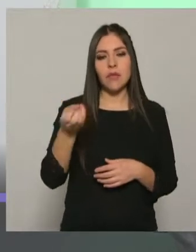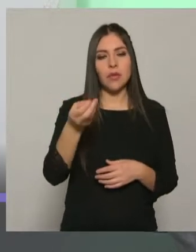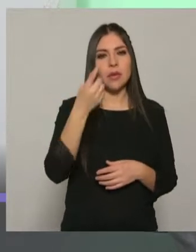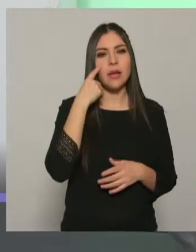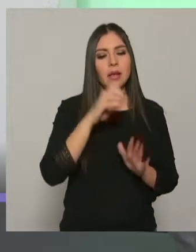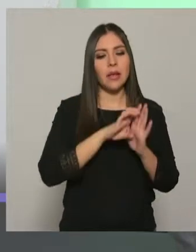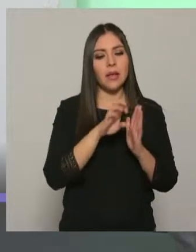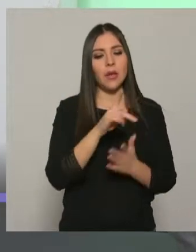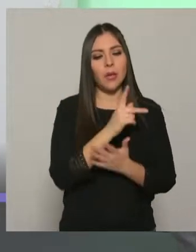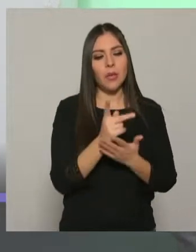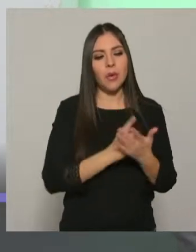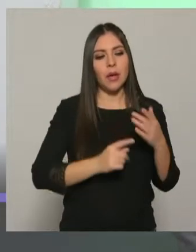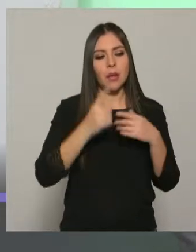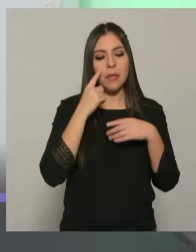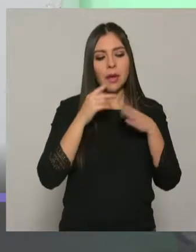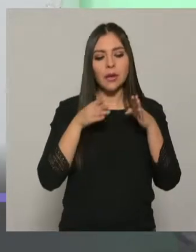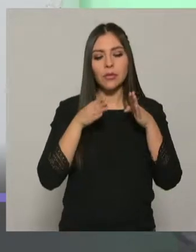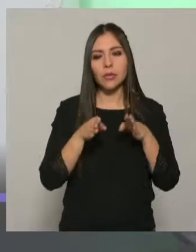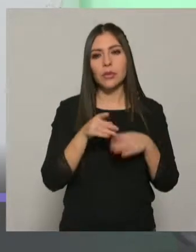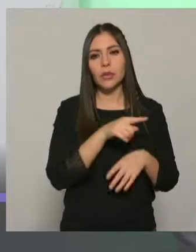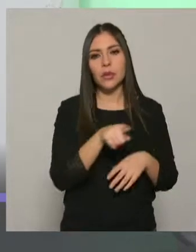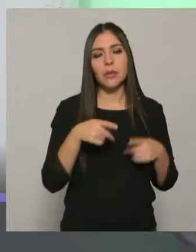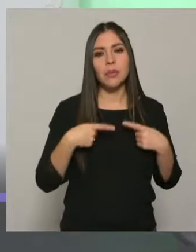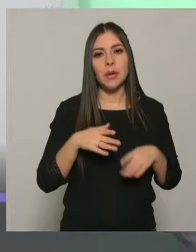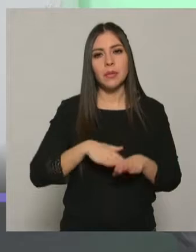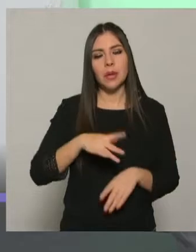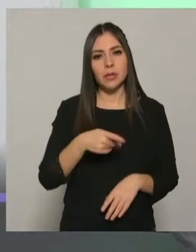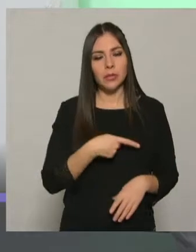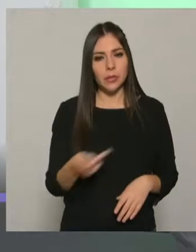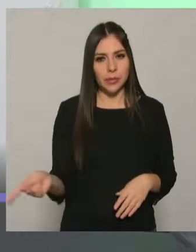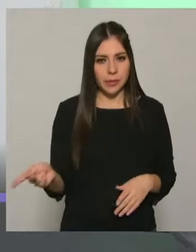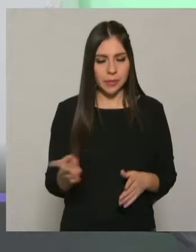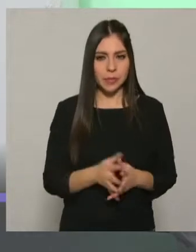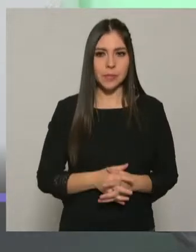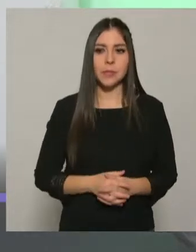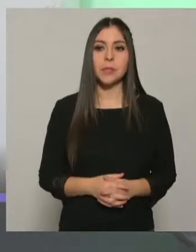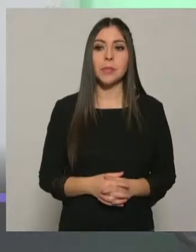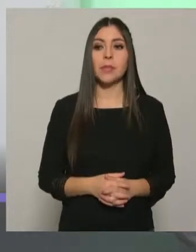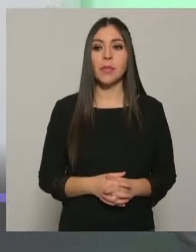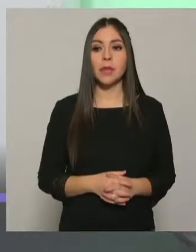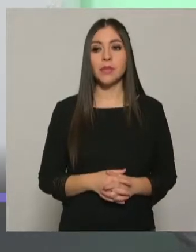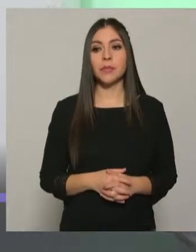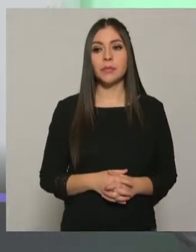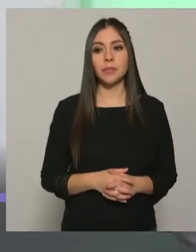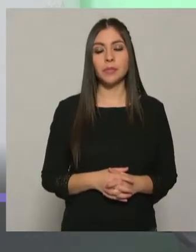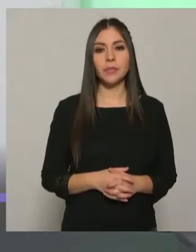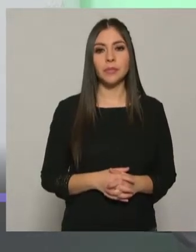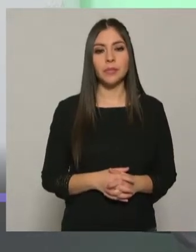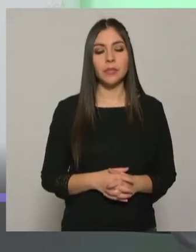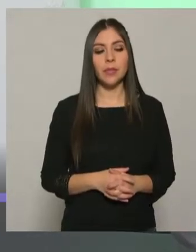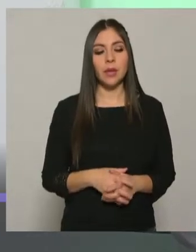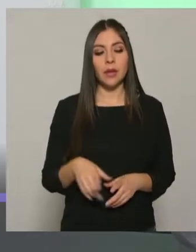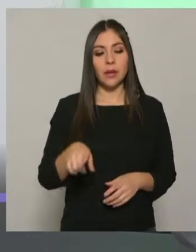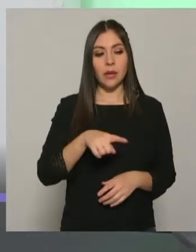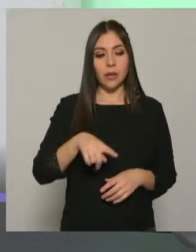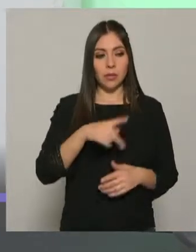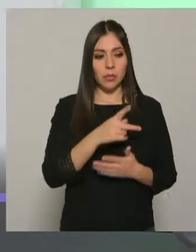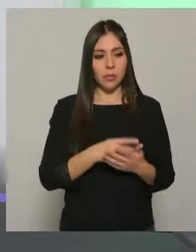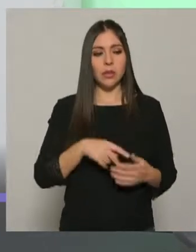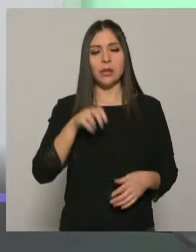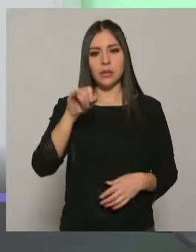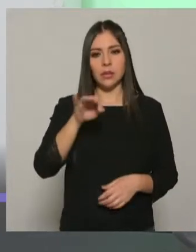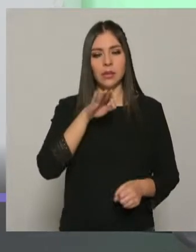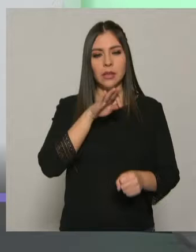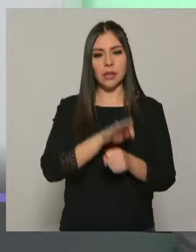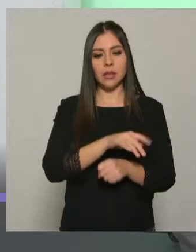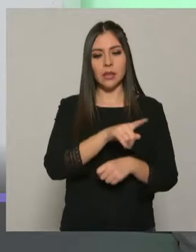programas focalizados hacia los más pobres. Este programa en realidad sí llega a los más pobres, no como